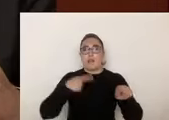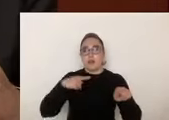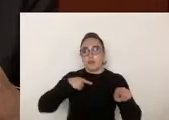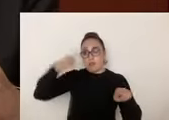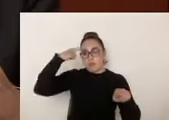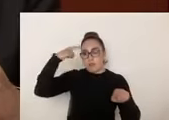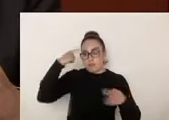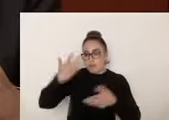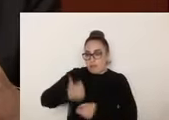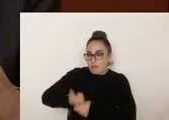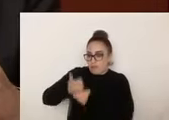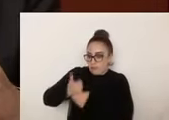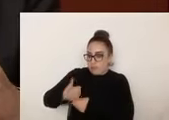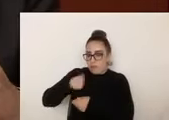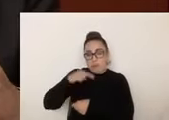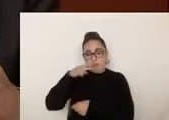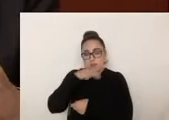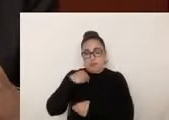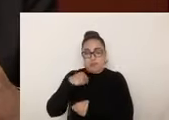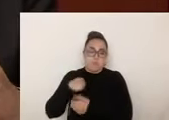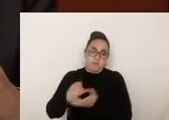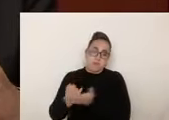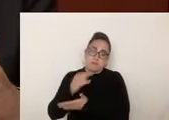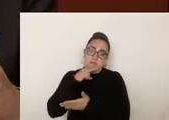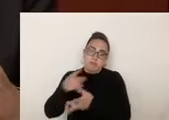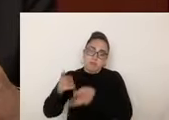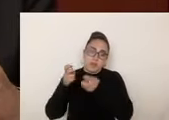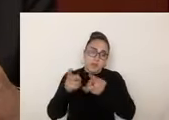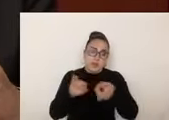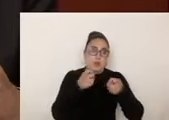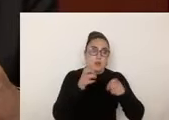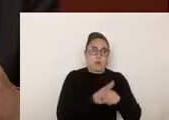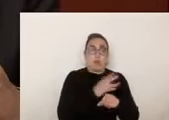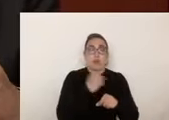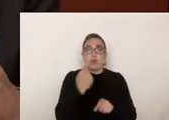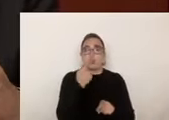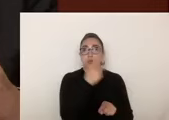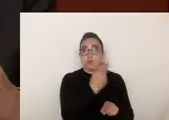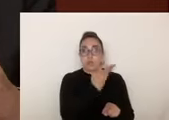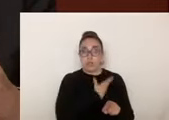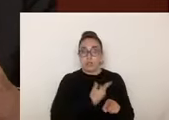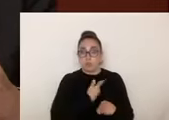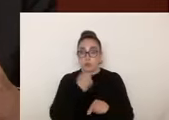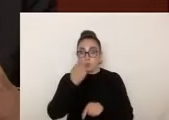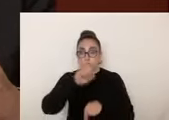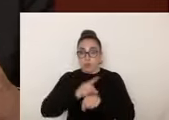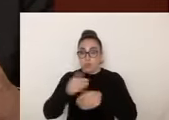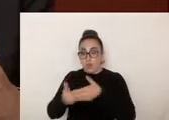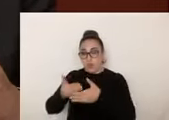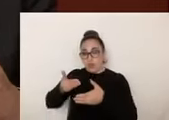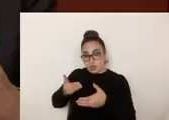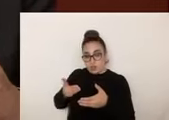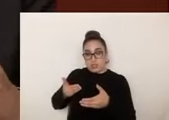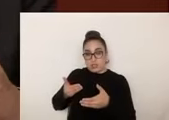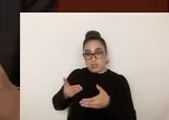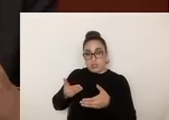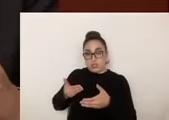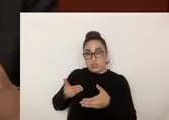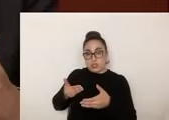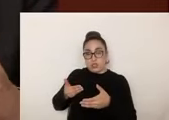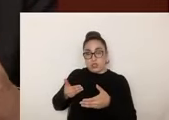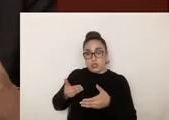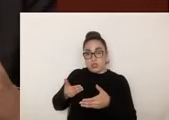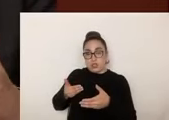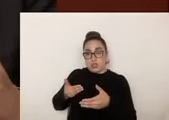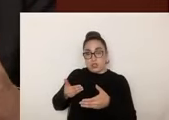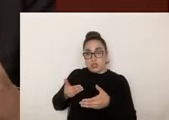hurtos. Esta persona realizó los hurtos porque a su hija, la noche anterior, hizo los 3 hurtos en un mismo día, le habían